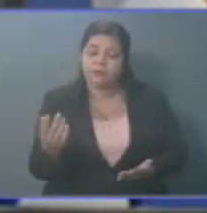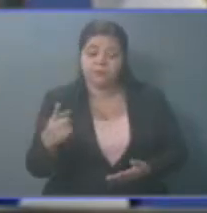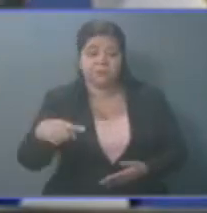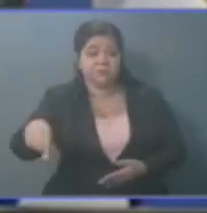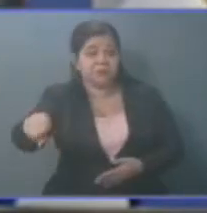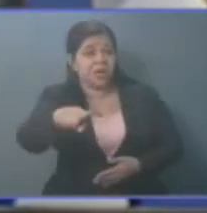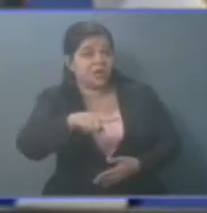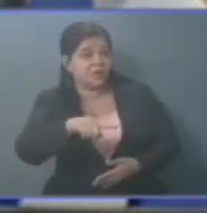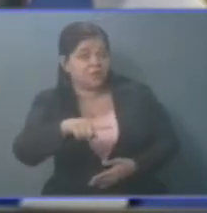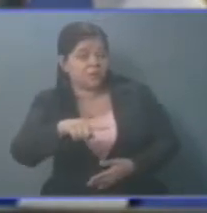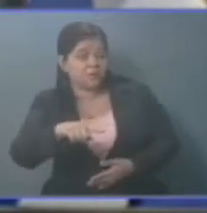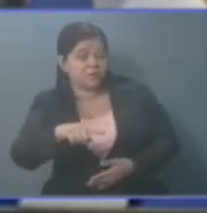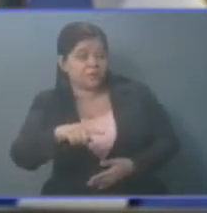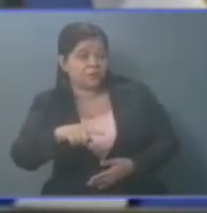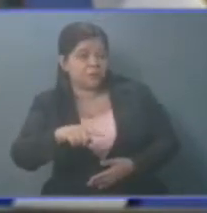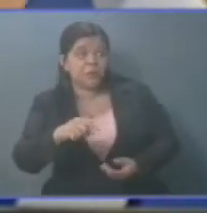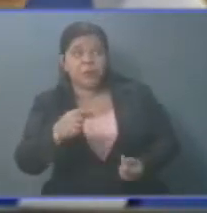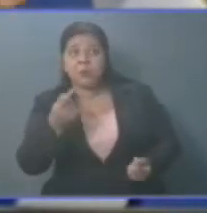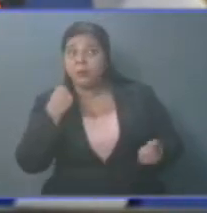no